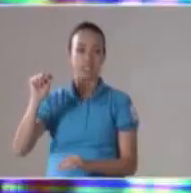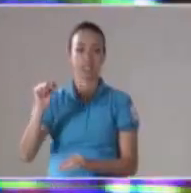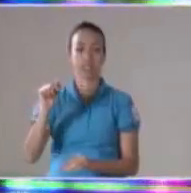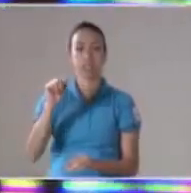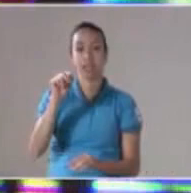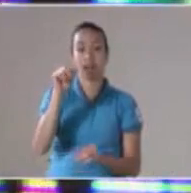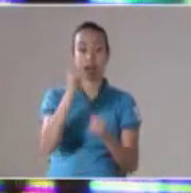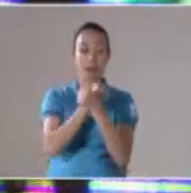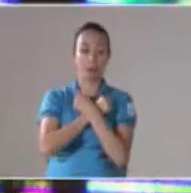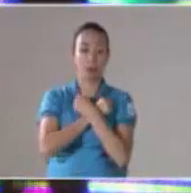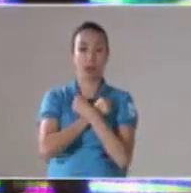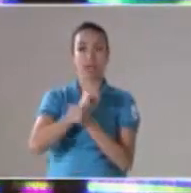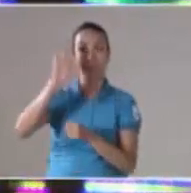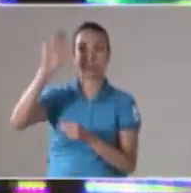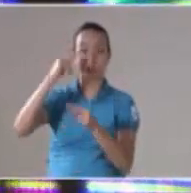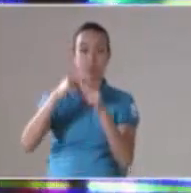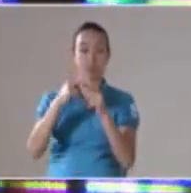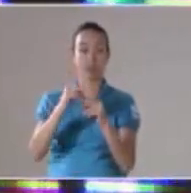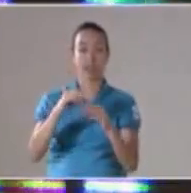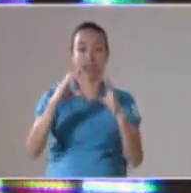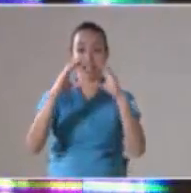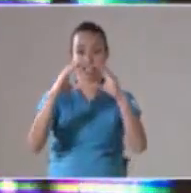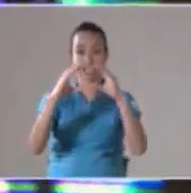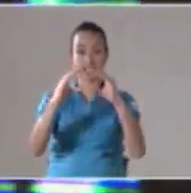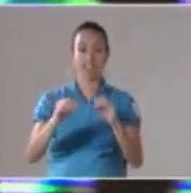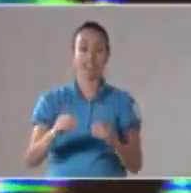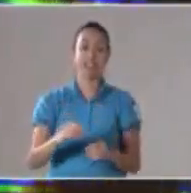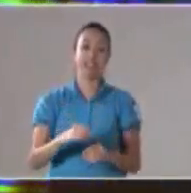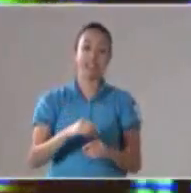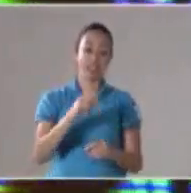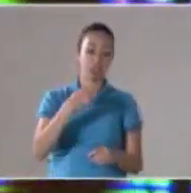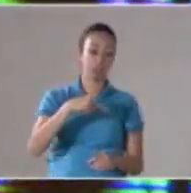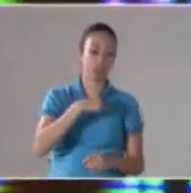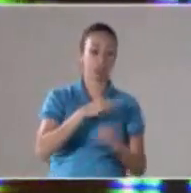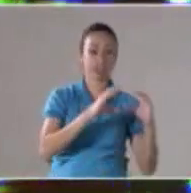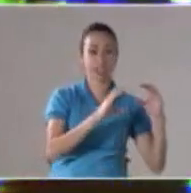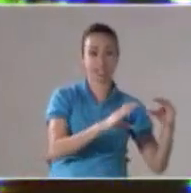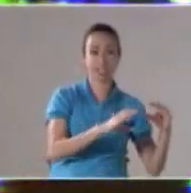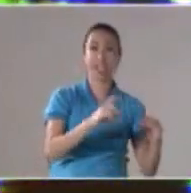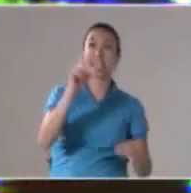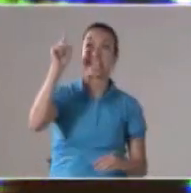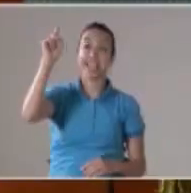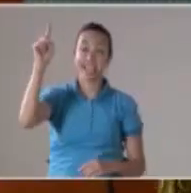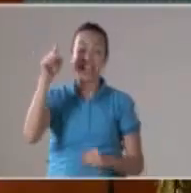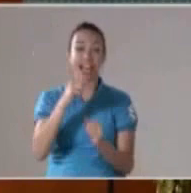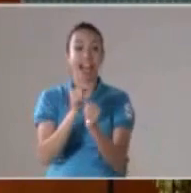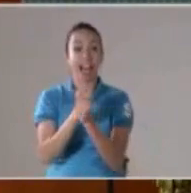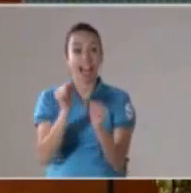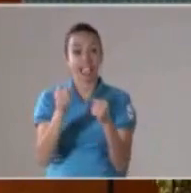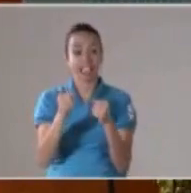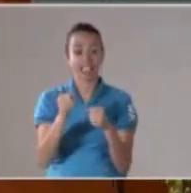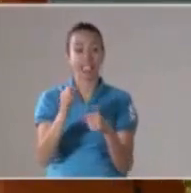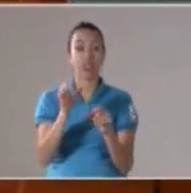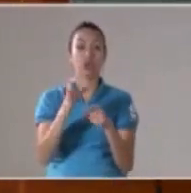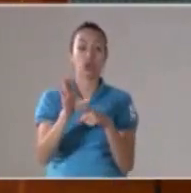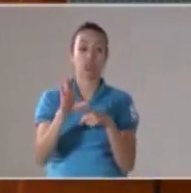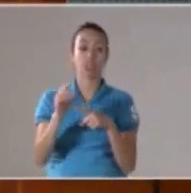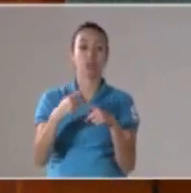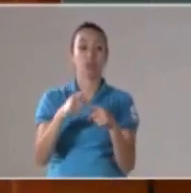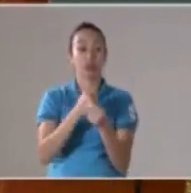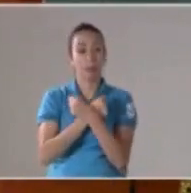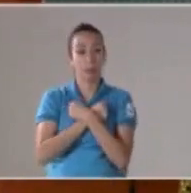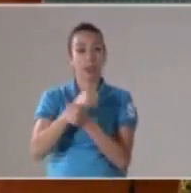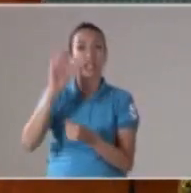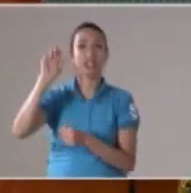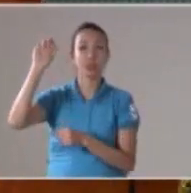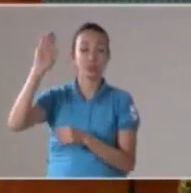estamos nosotros. Él hace cosas por amor a su nombre. Nosotros hacemos cosas por